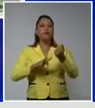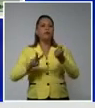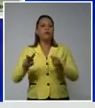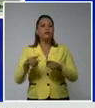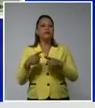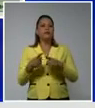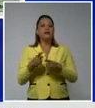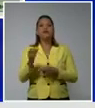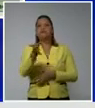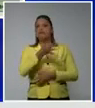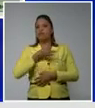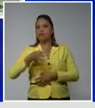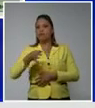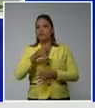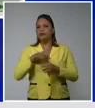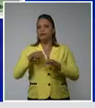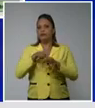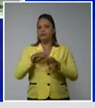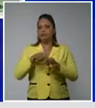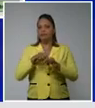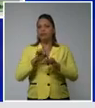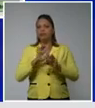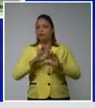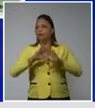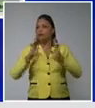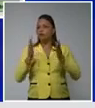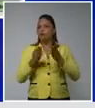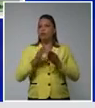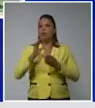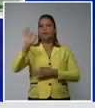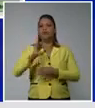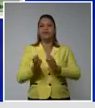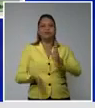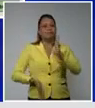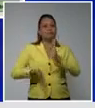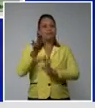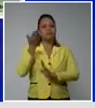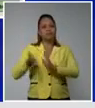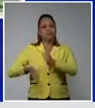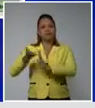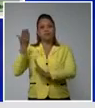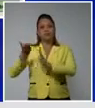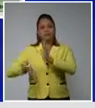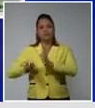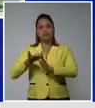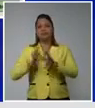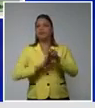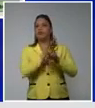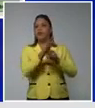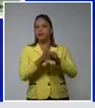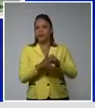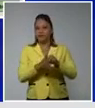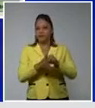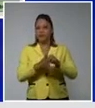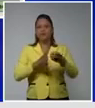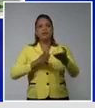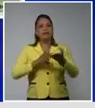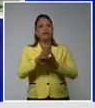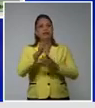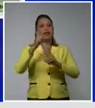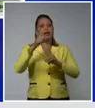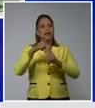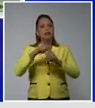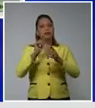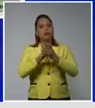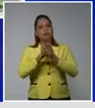el municipio especial con tasas más elevadas de COVID-19. Se mantiene Las Tunas y Matanza con